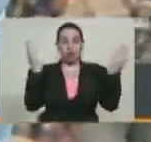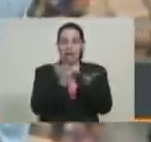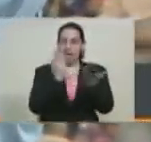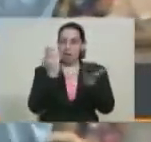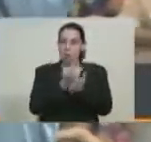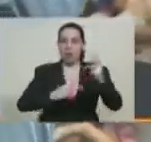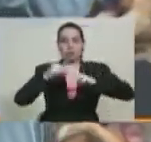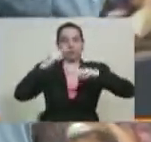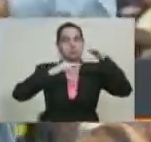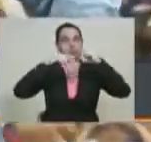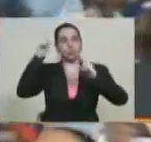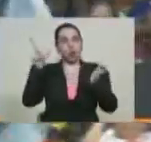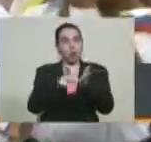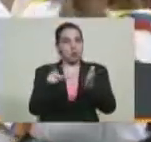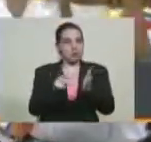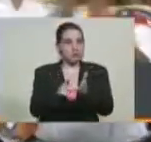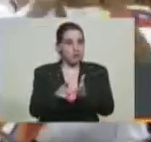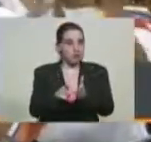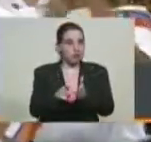liceos,